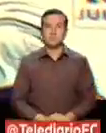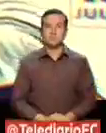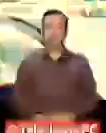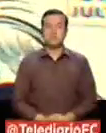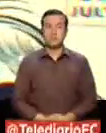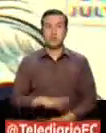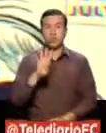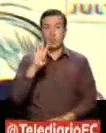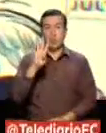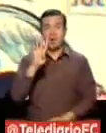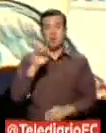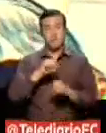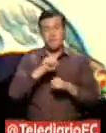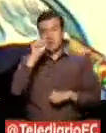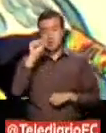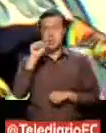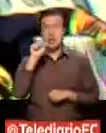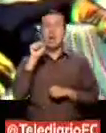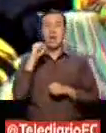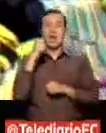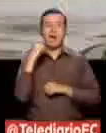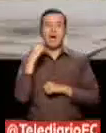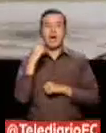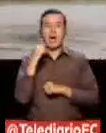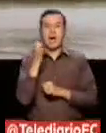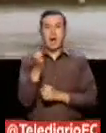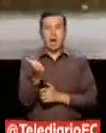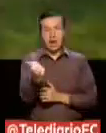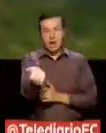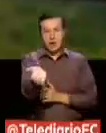los Cuatro Fantásticos, Iron Man y los X-Men.